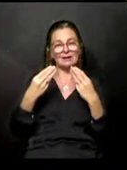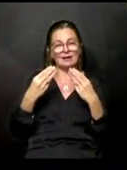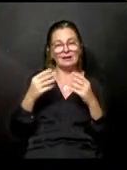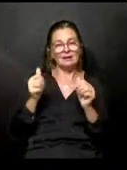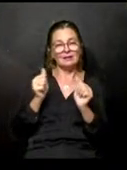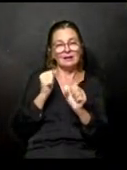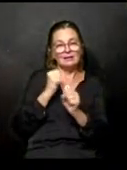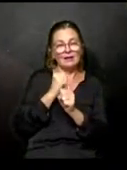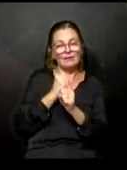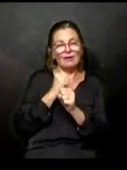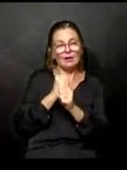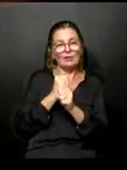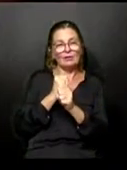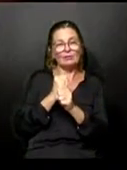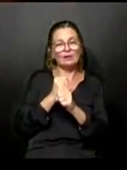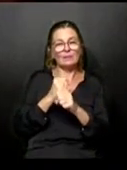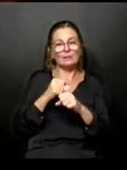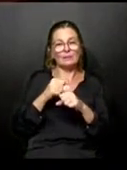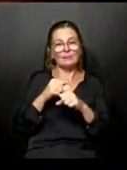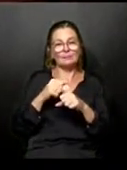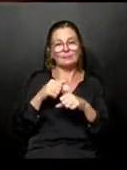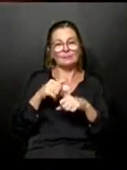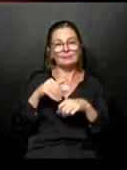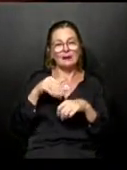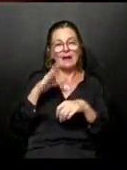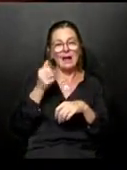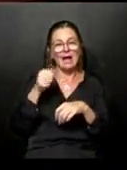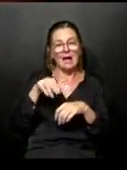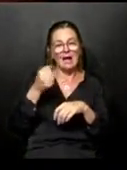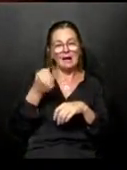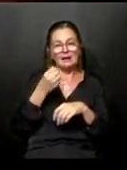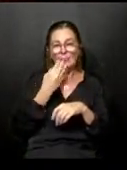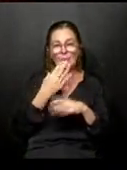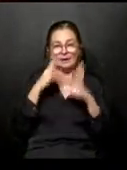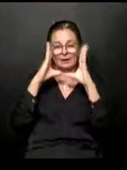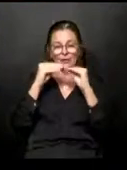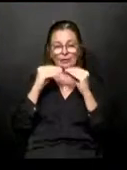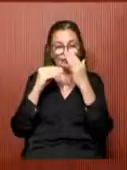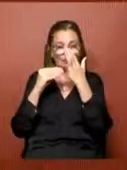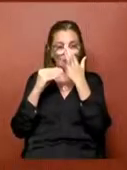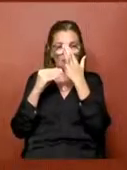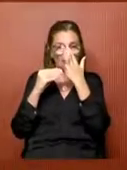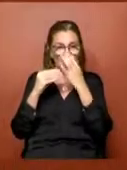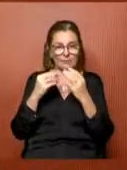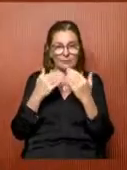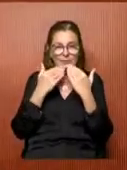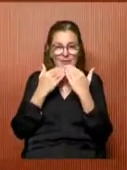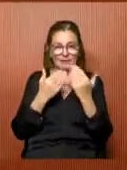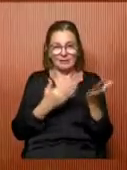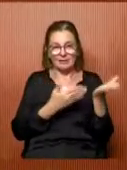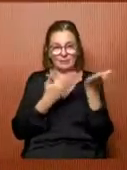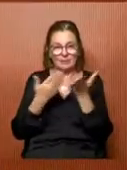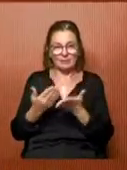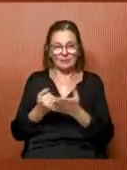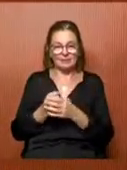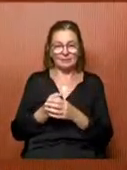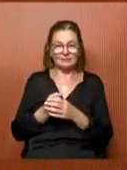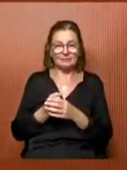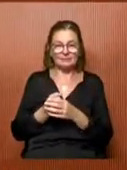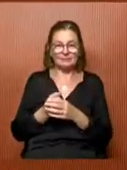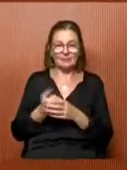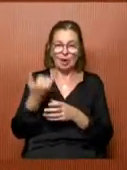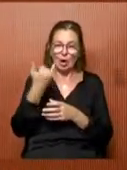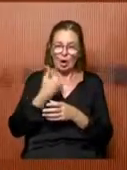Trabajadores y Trabajadoras del Ministerio de Desarrollo Social, Ana Castelluccio. Ana, buenas noches. Buenas noches y bueno, muchas gracias por el espacio.